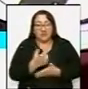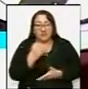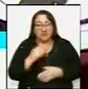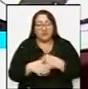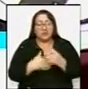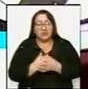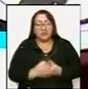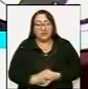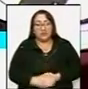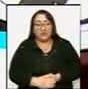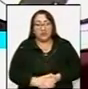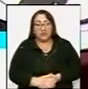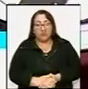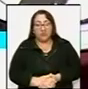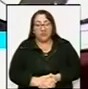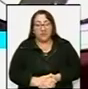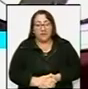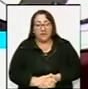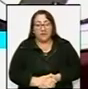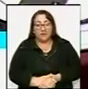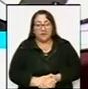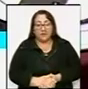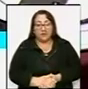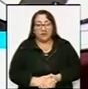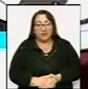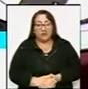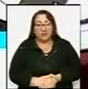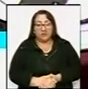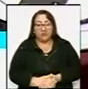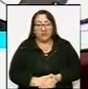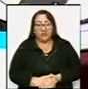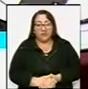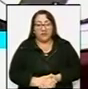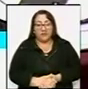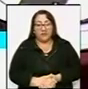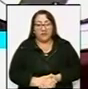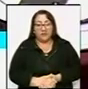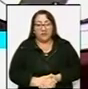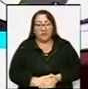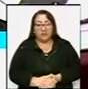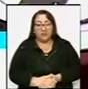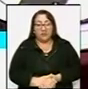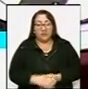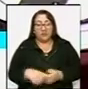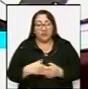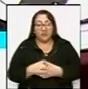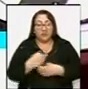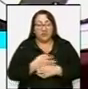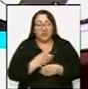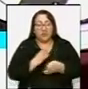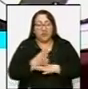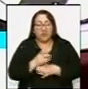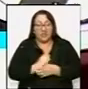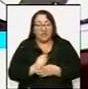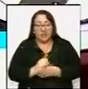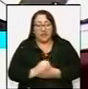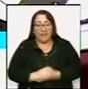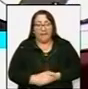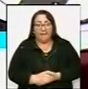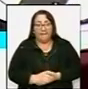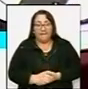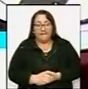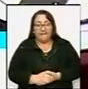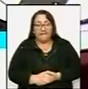todo, toda fuerza a ese requisito de inscripción. Y digamos, si no hay